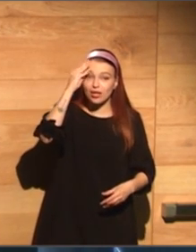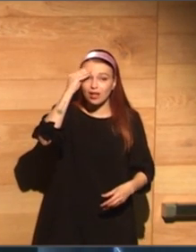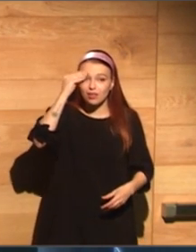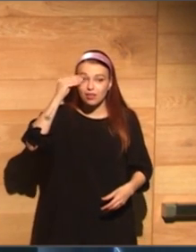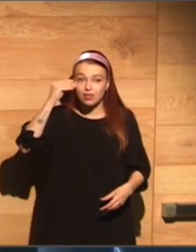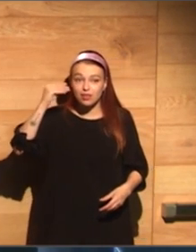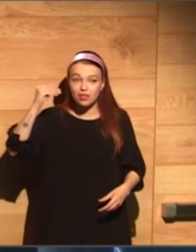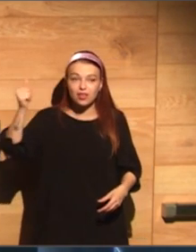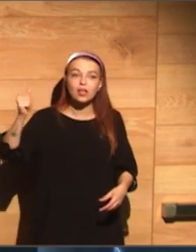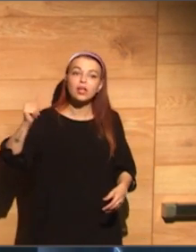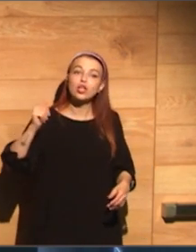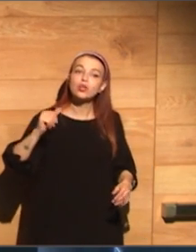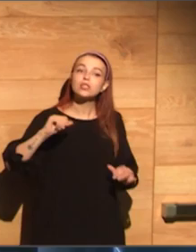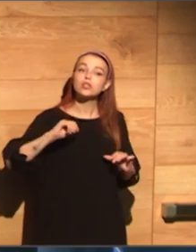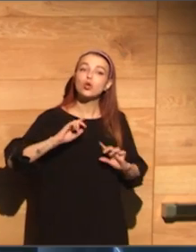tecnócratas